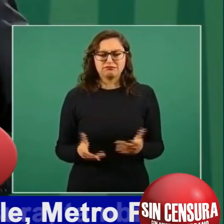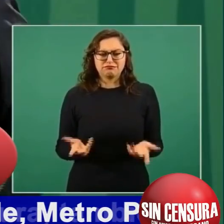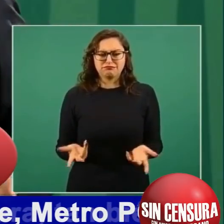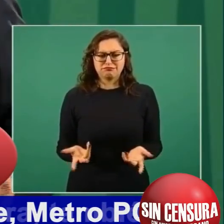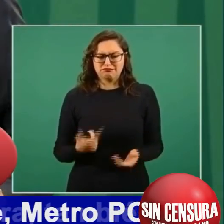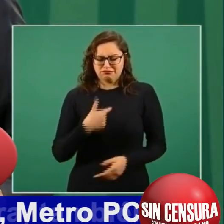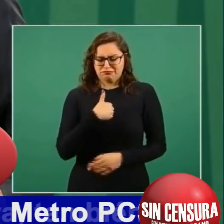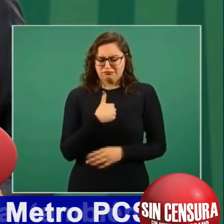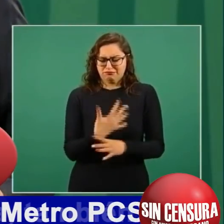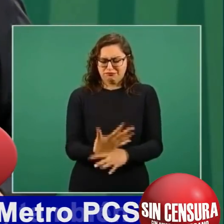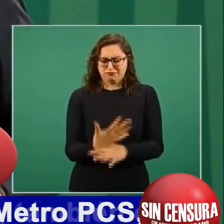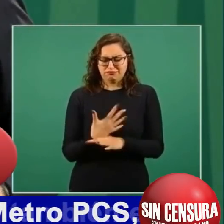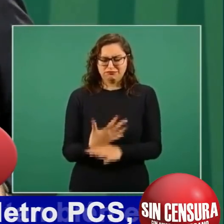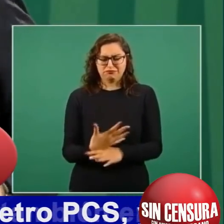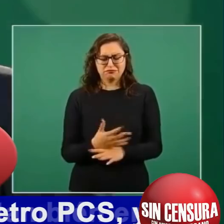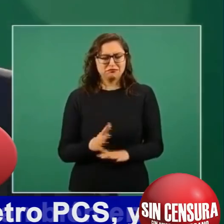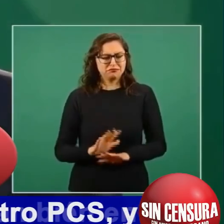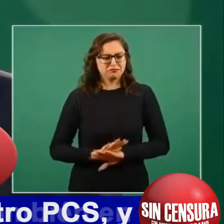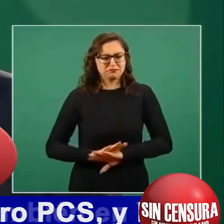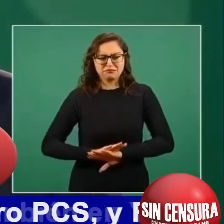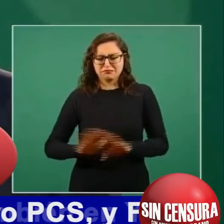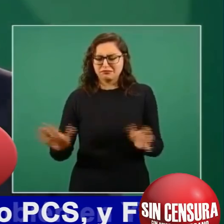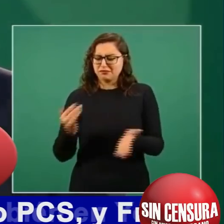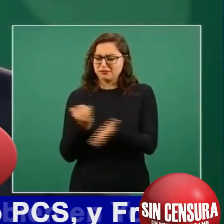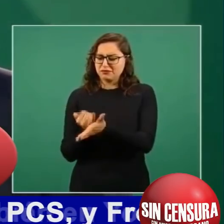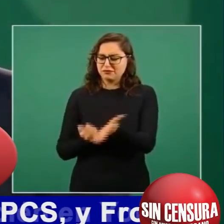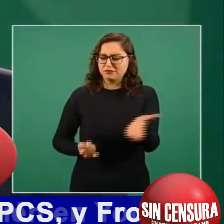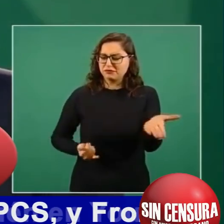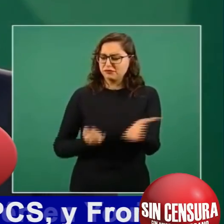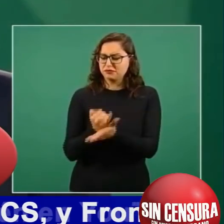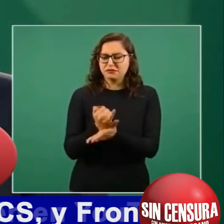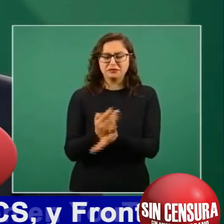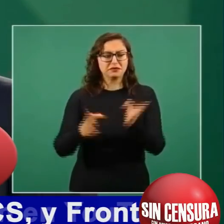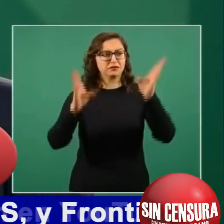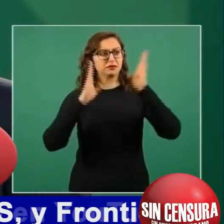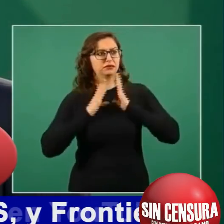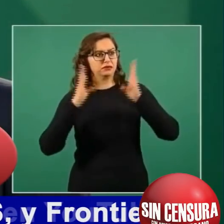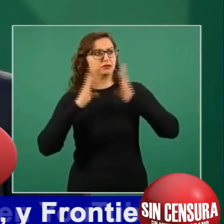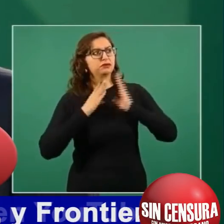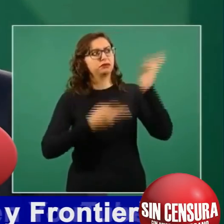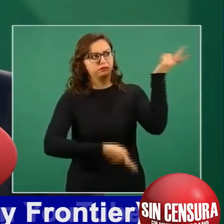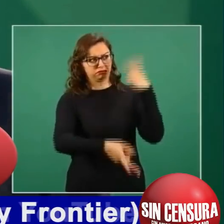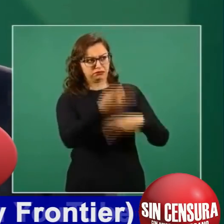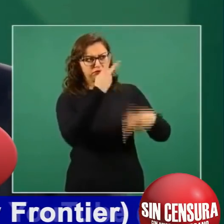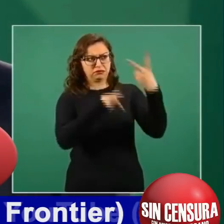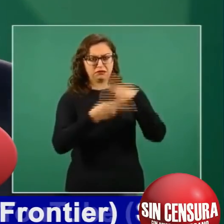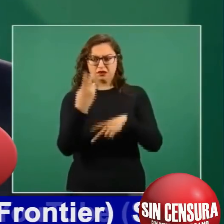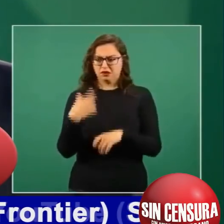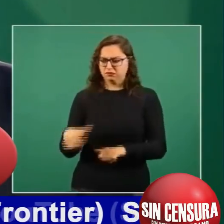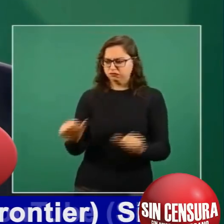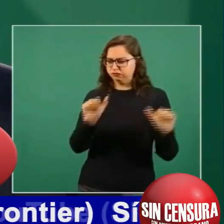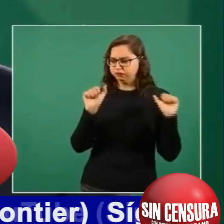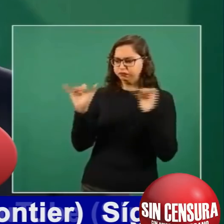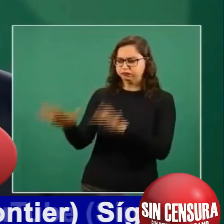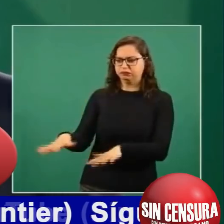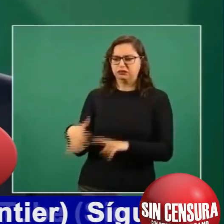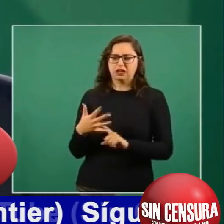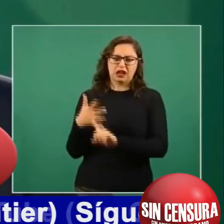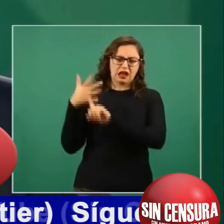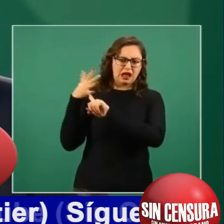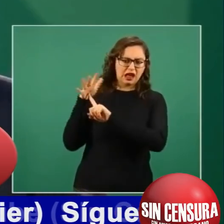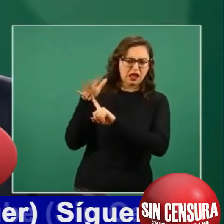decidido. Nosotros no queremos cooperación militar, no queremos que nos manden